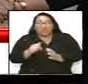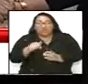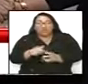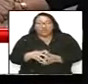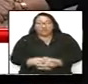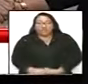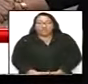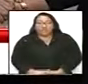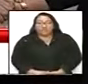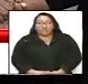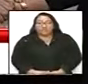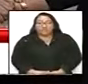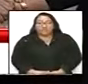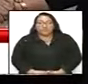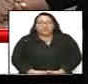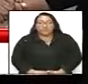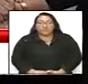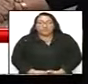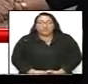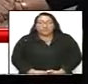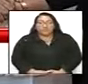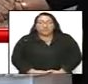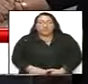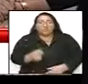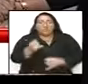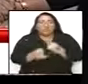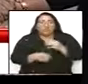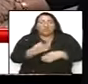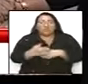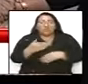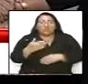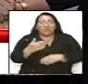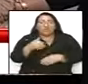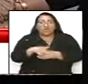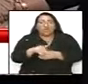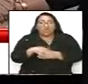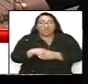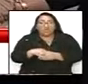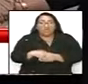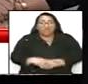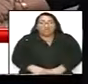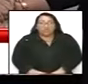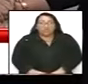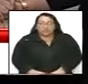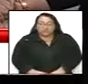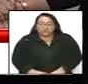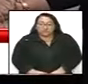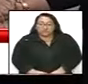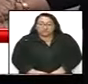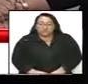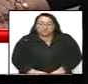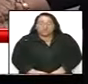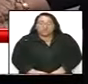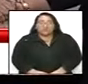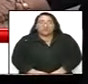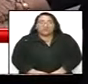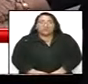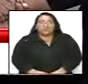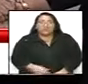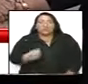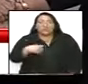de ya los últimos procesos electorales donde se ha ido probando el voto electrónico, por parte nuestra no